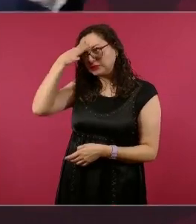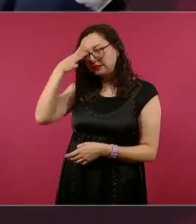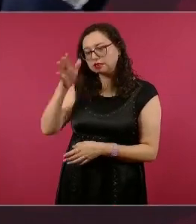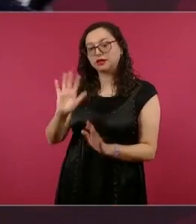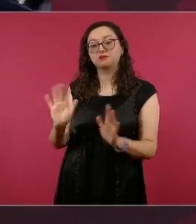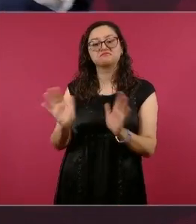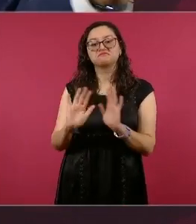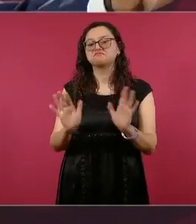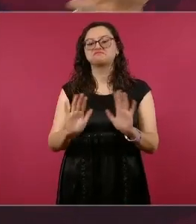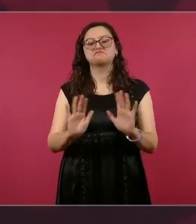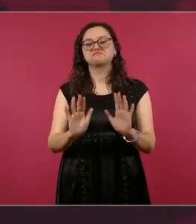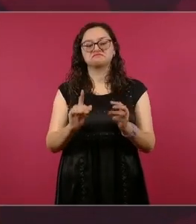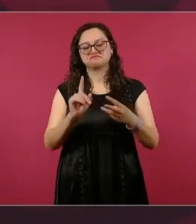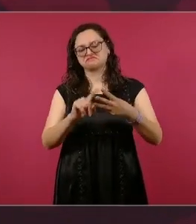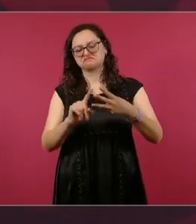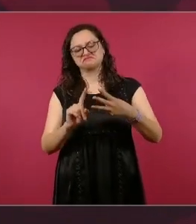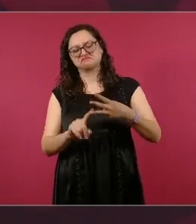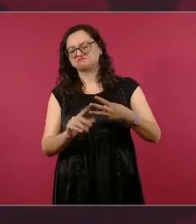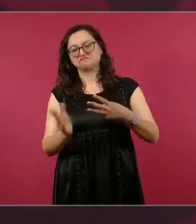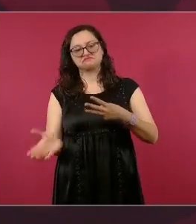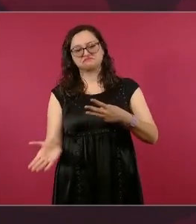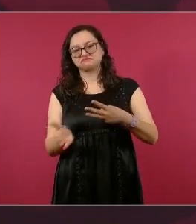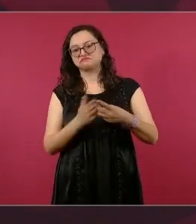Y ya con la información,